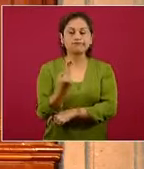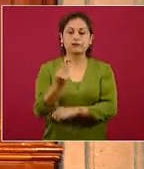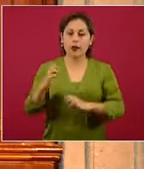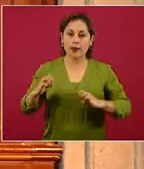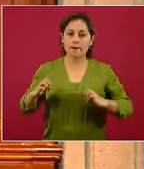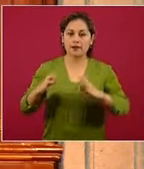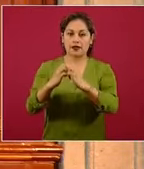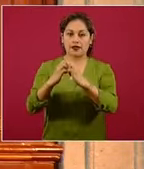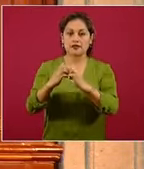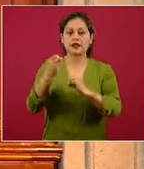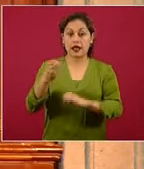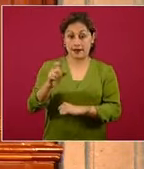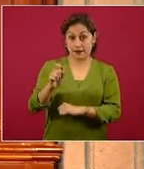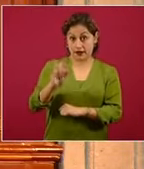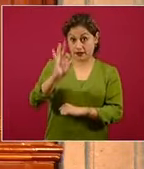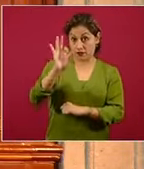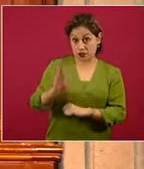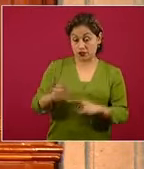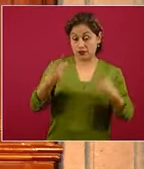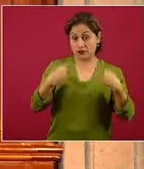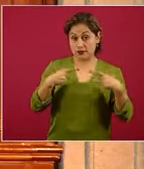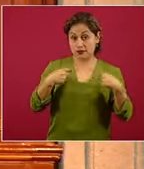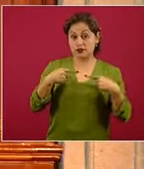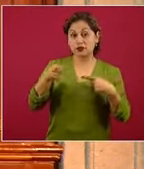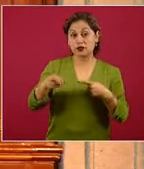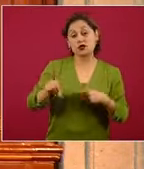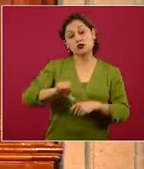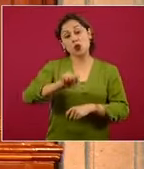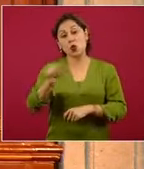ese 20% está este